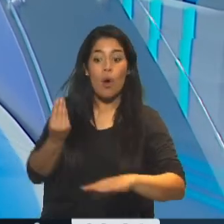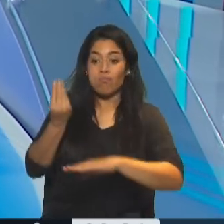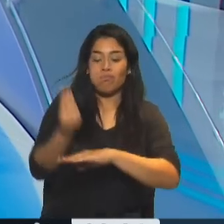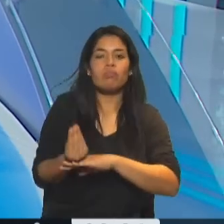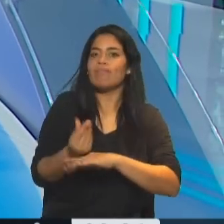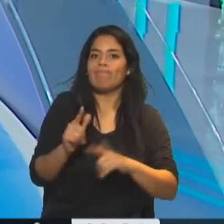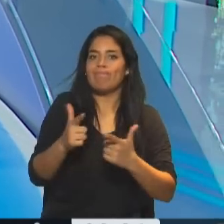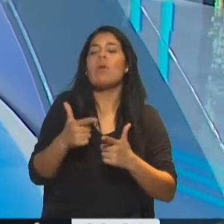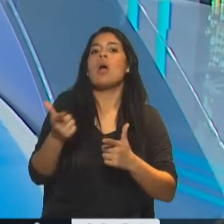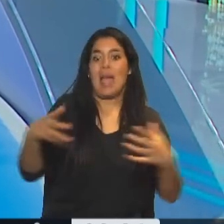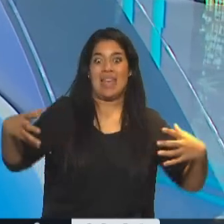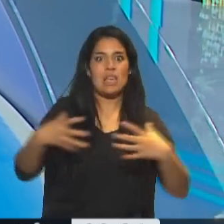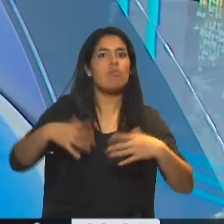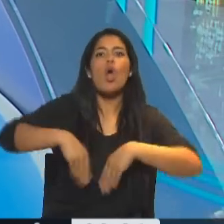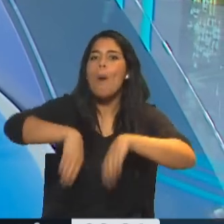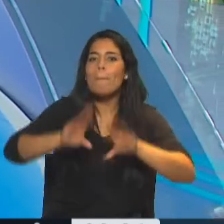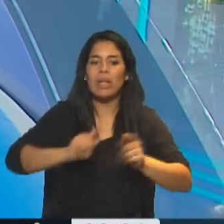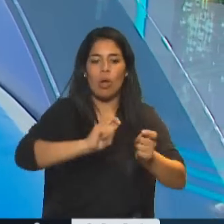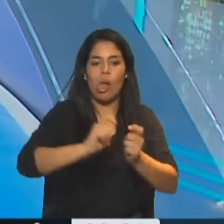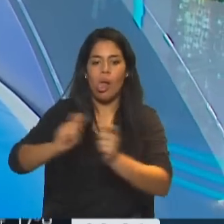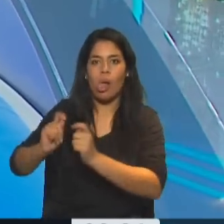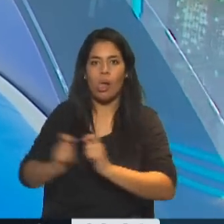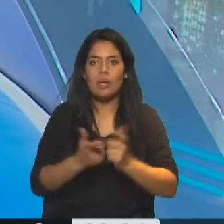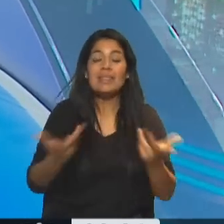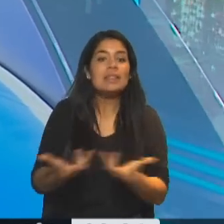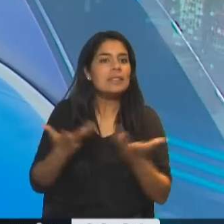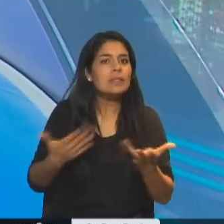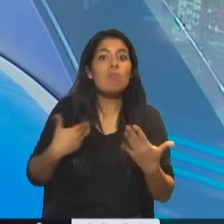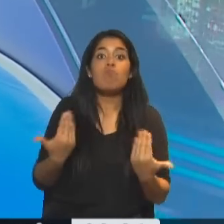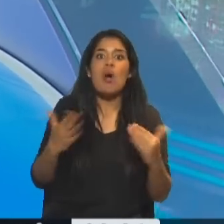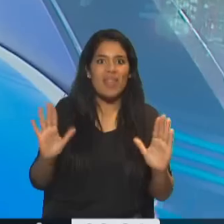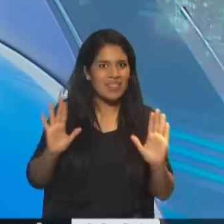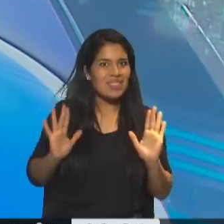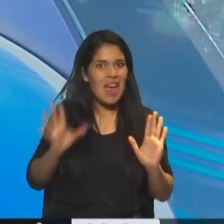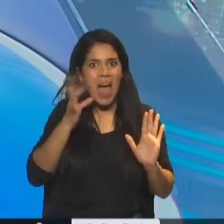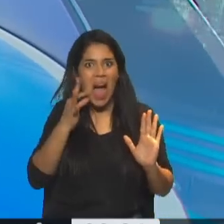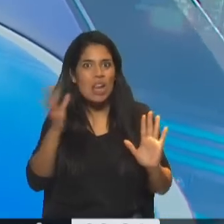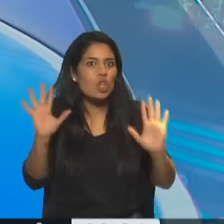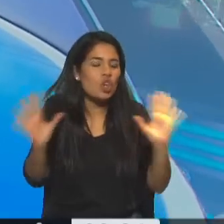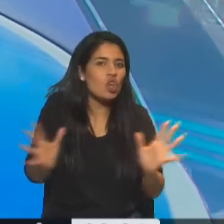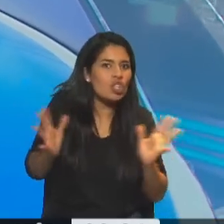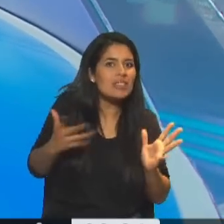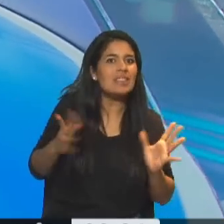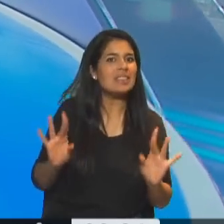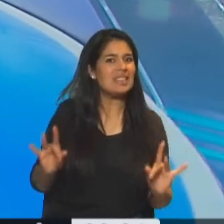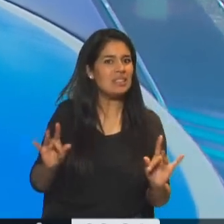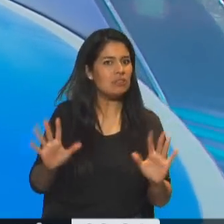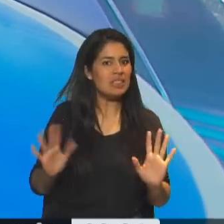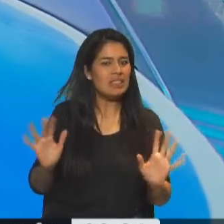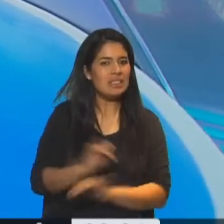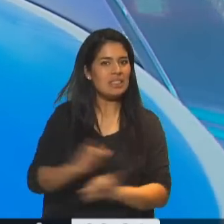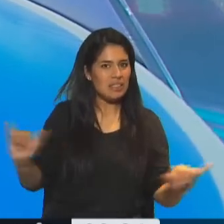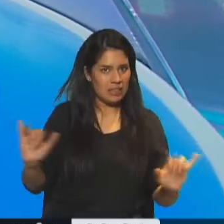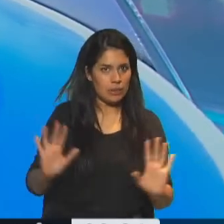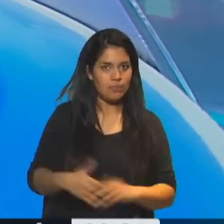fuerte incertidumbre y disenso dentro del gobierno. Ya de por sí la renuncia fue intempestiva. Claro, pero la incertidumbre se podría cortar con algún